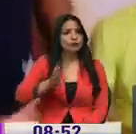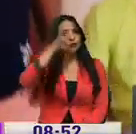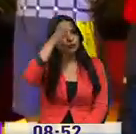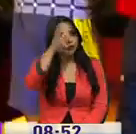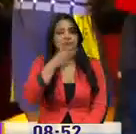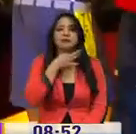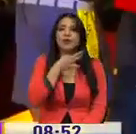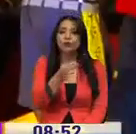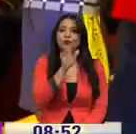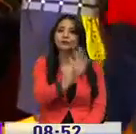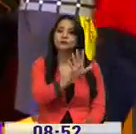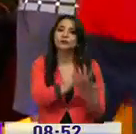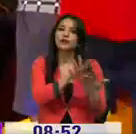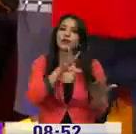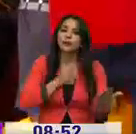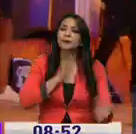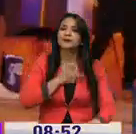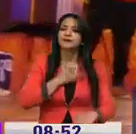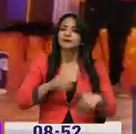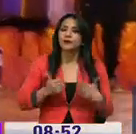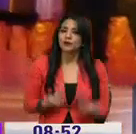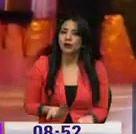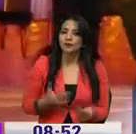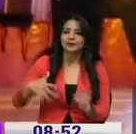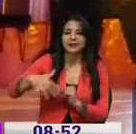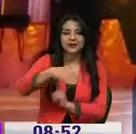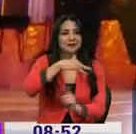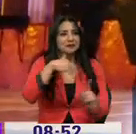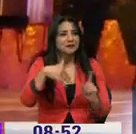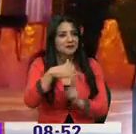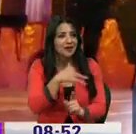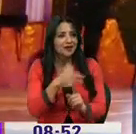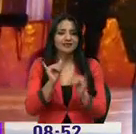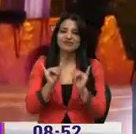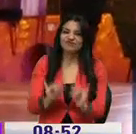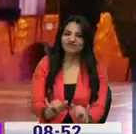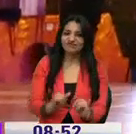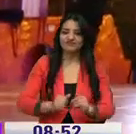gustó seguir la cultura, cómo se siente aquí, el ambiente, cómo pasa aquí.